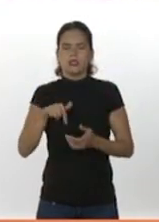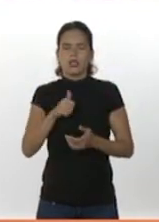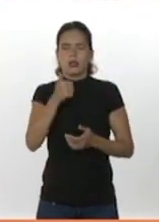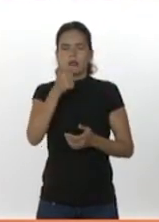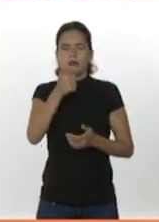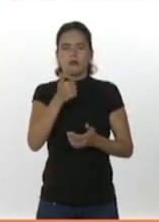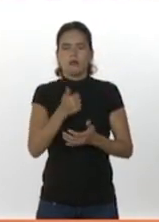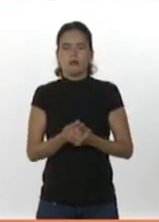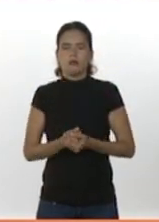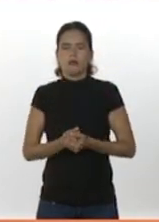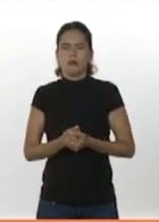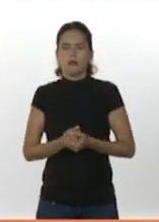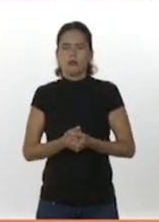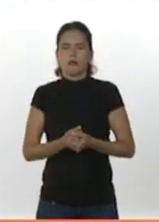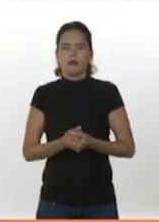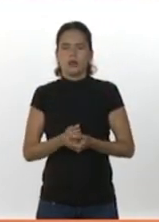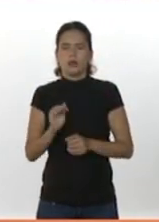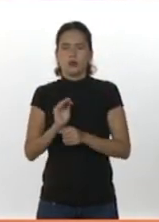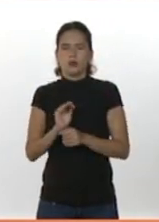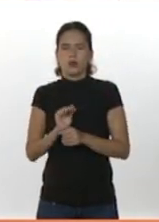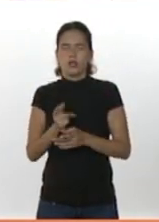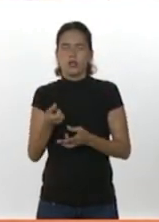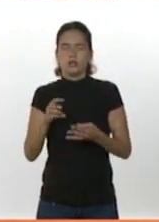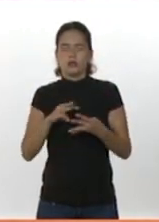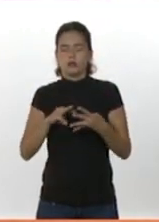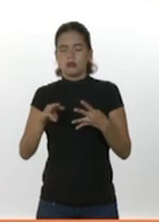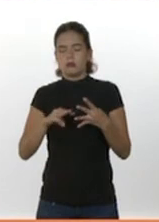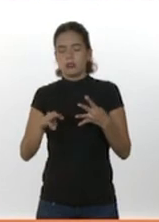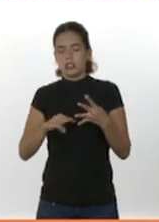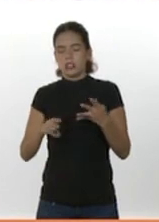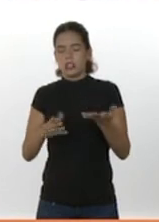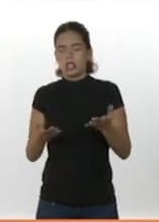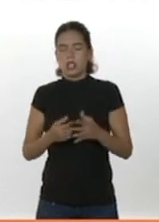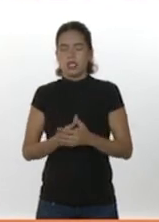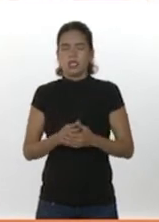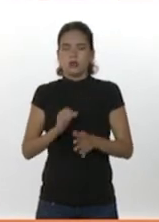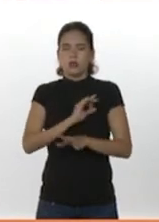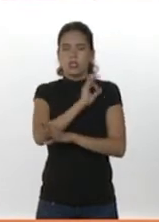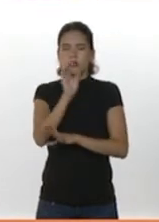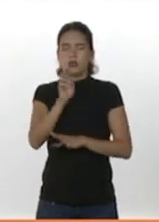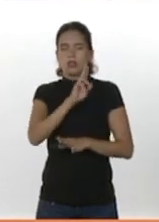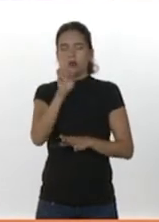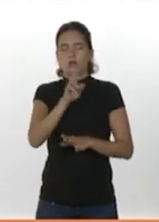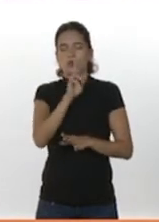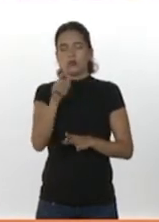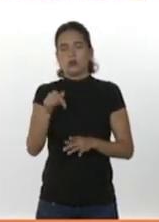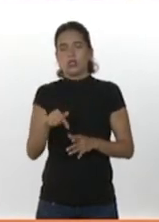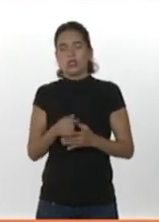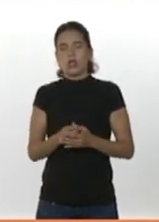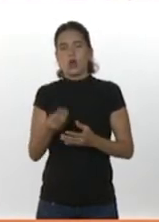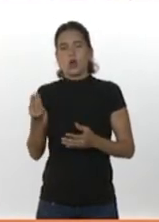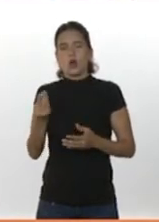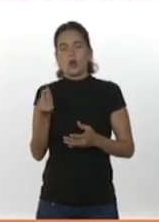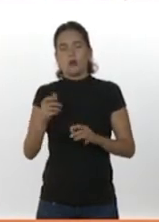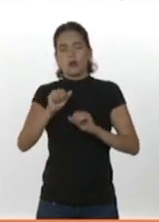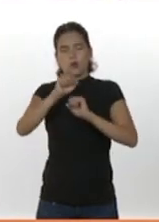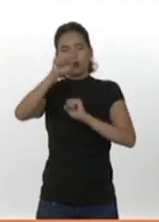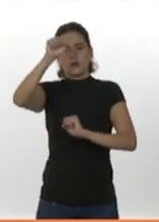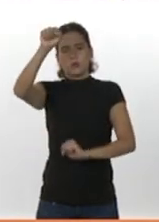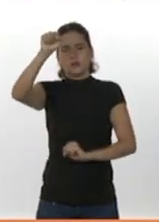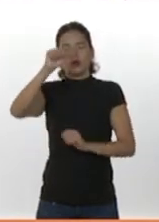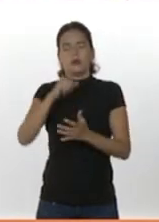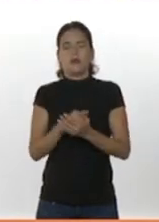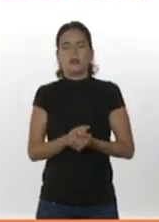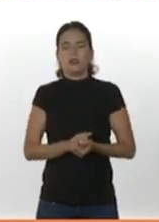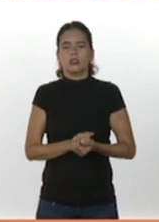buena preservación de esos materiales, tanto el natural que hemos utilizado acá, como nuestro afiche